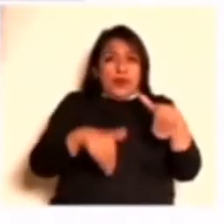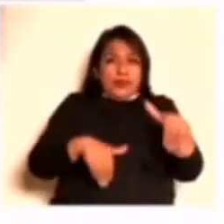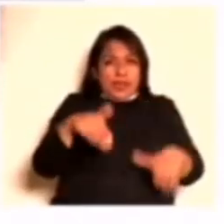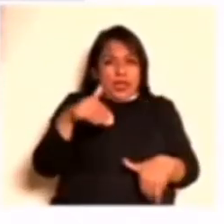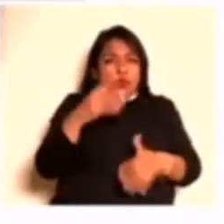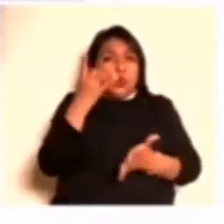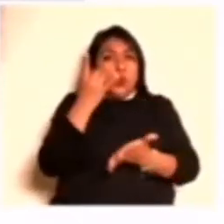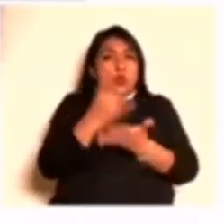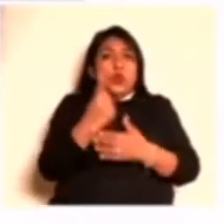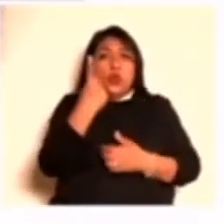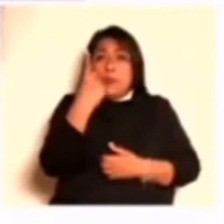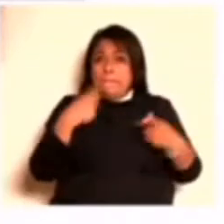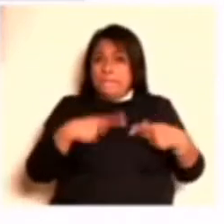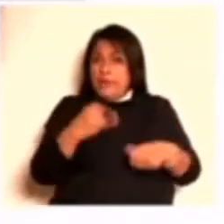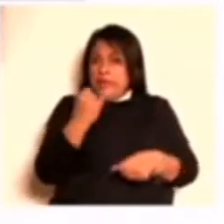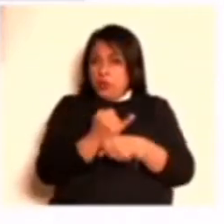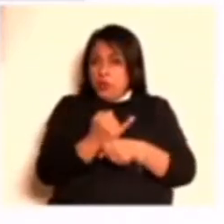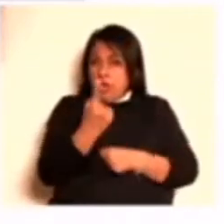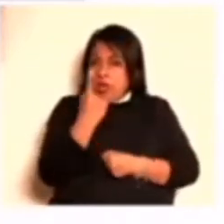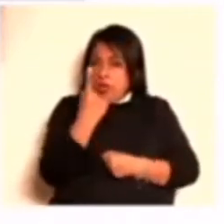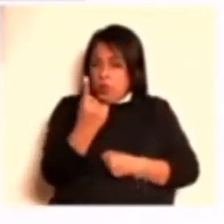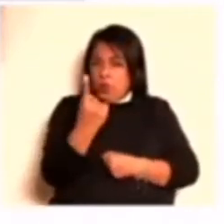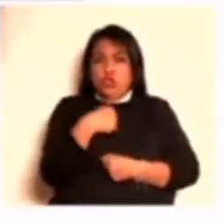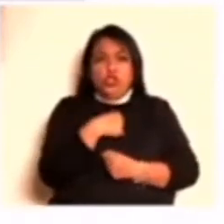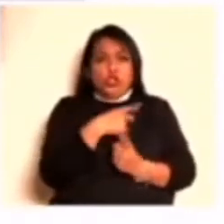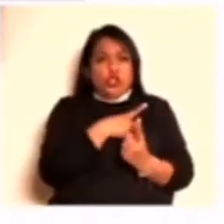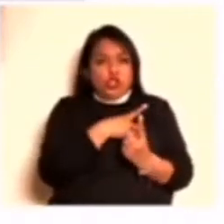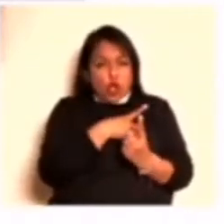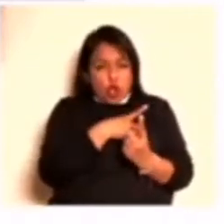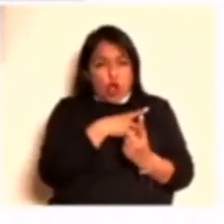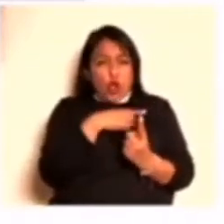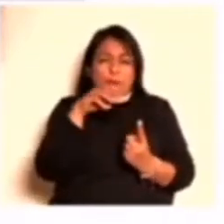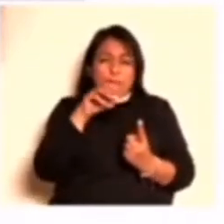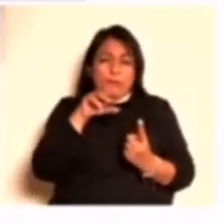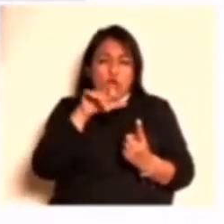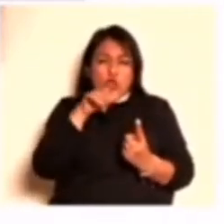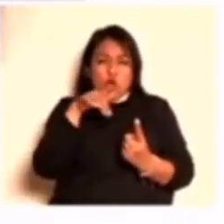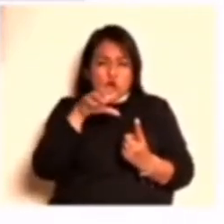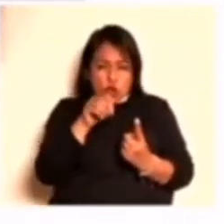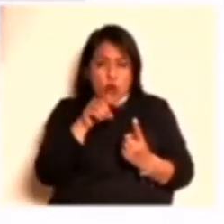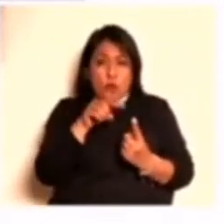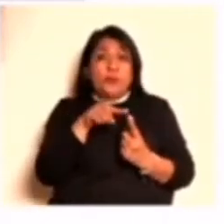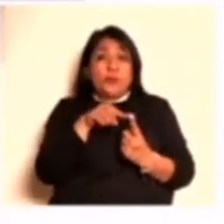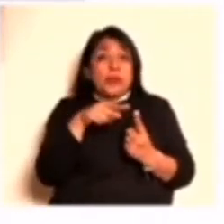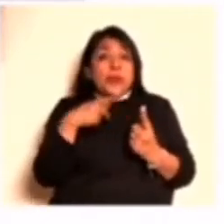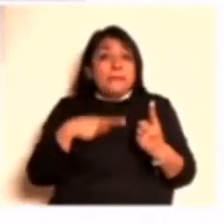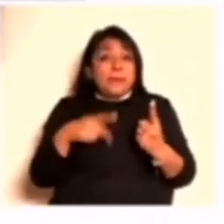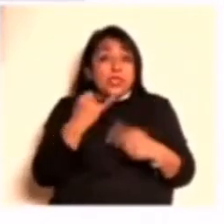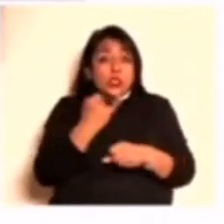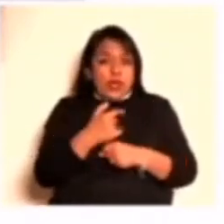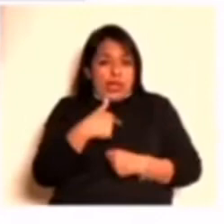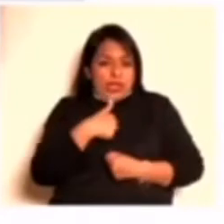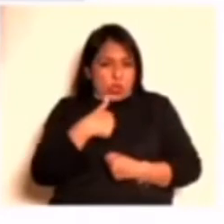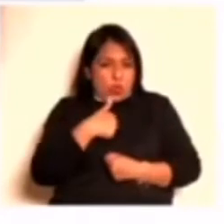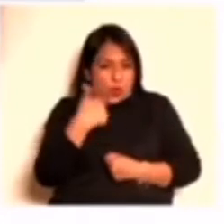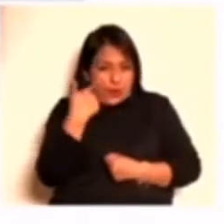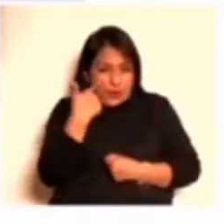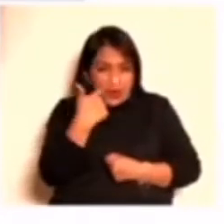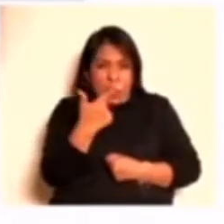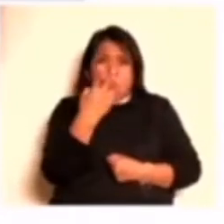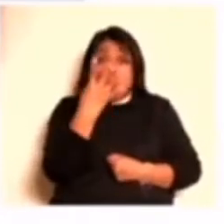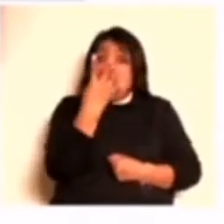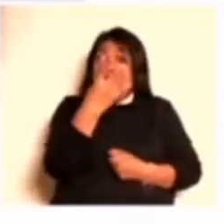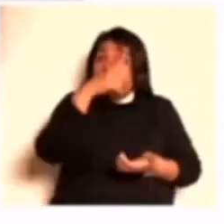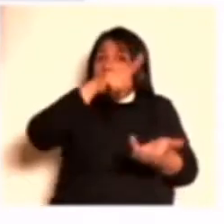hay un personaje, es un monólogo continuo, pero sin embargo, en ese personaje yo encuentro cuatro